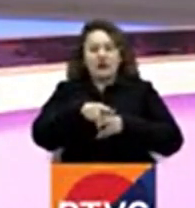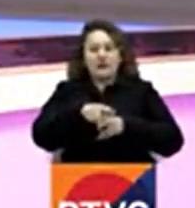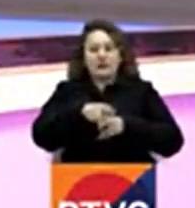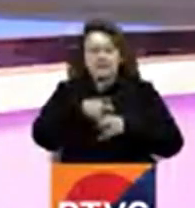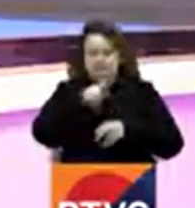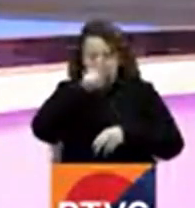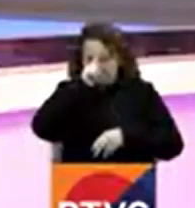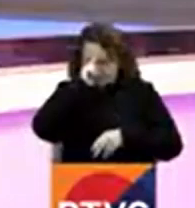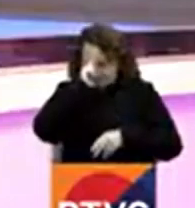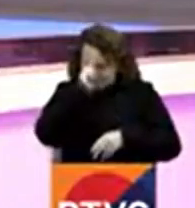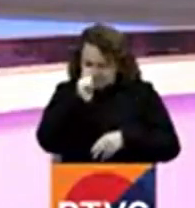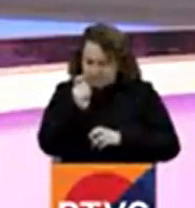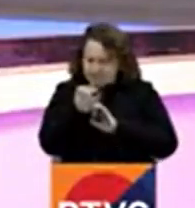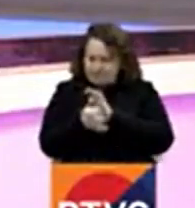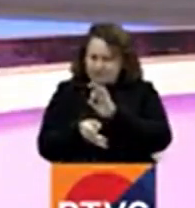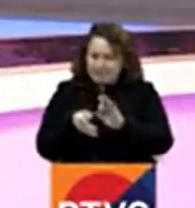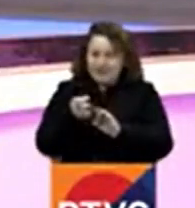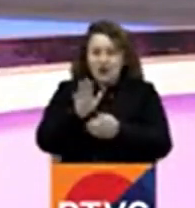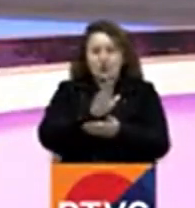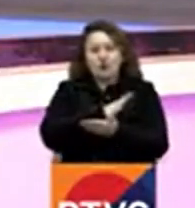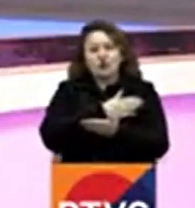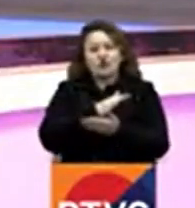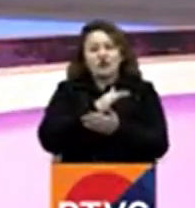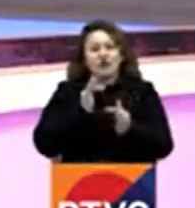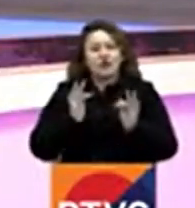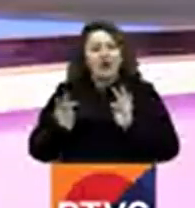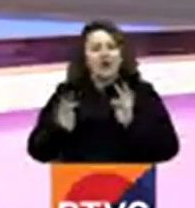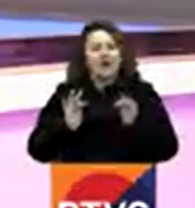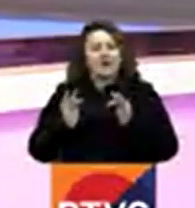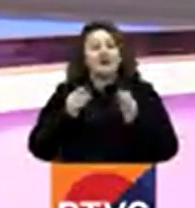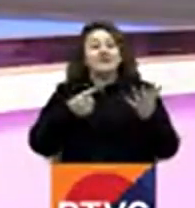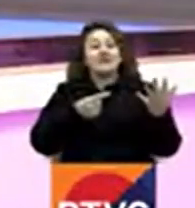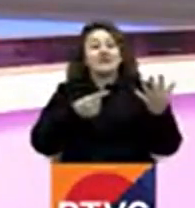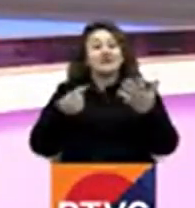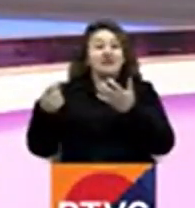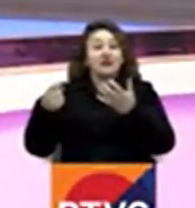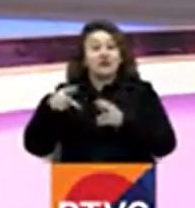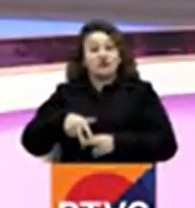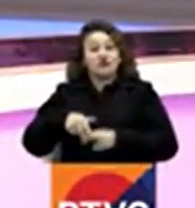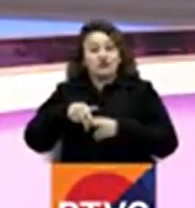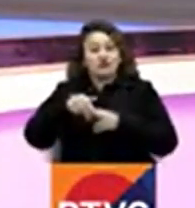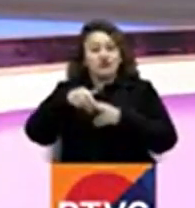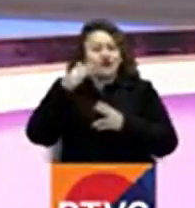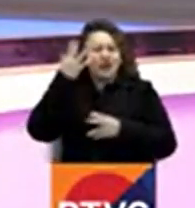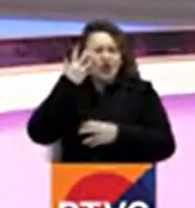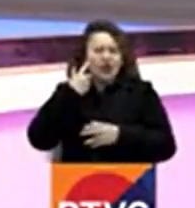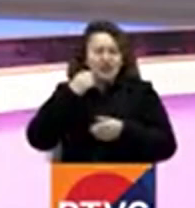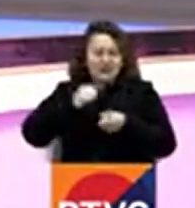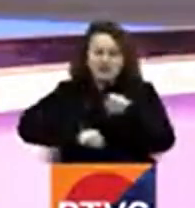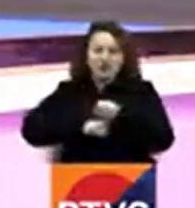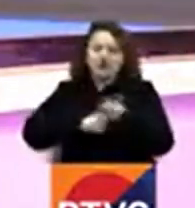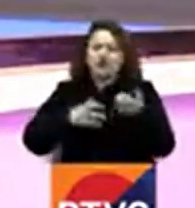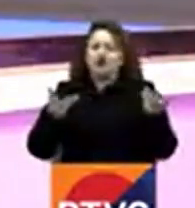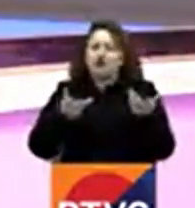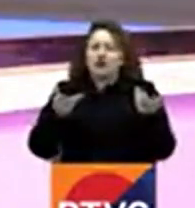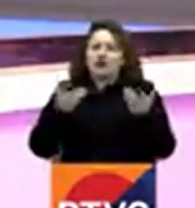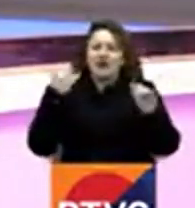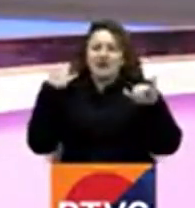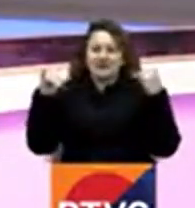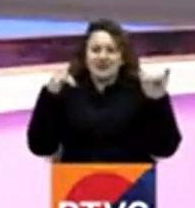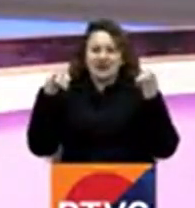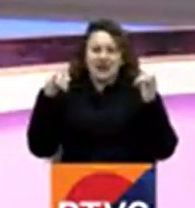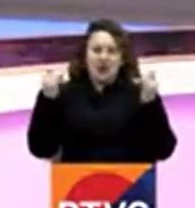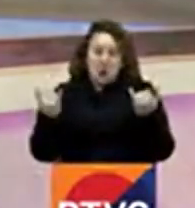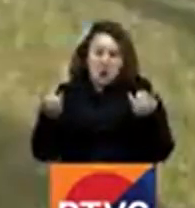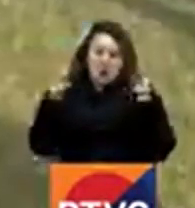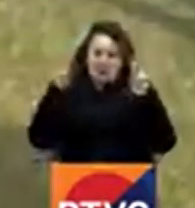con cuidados y musicoterapia en vivo a más de 600 caballos que apoyan a diario sus labores en Casanare y que estarán de descanso por unos